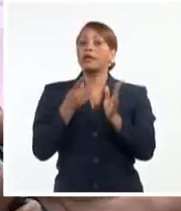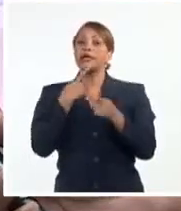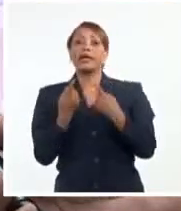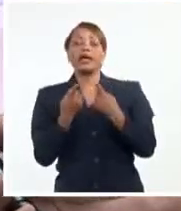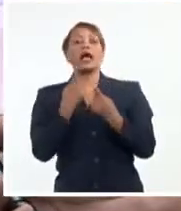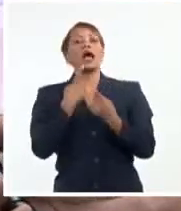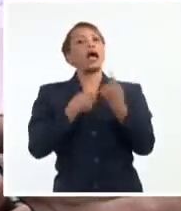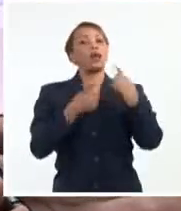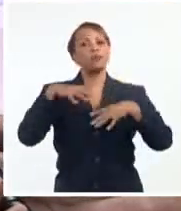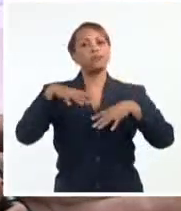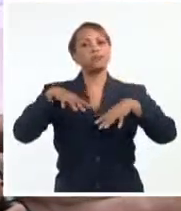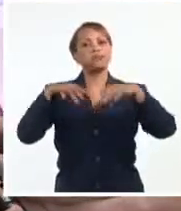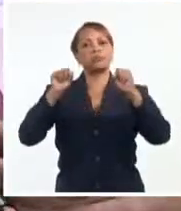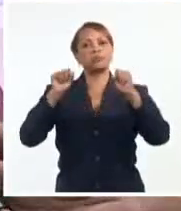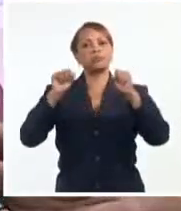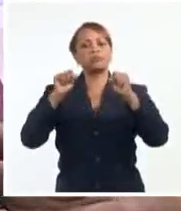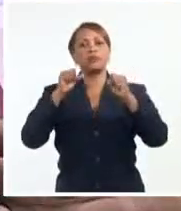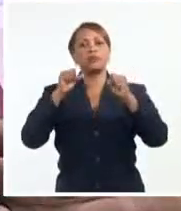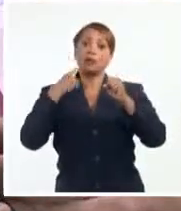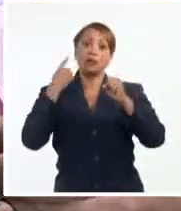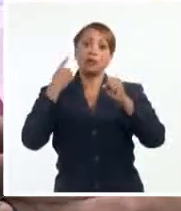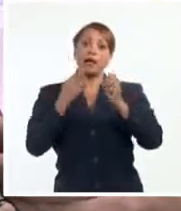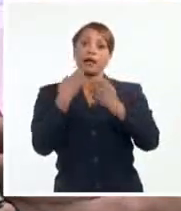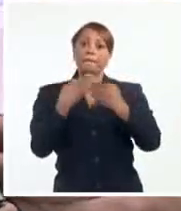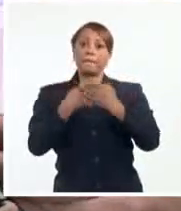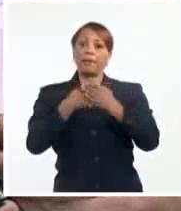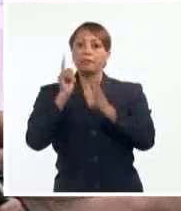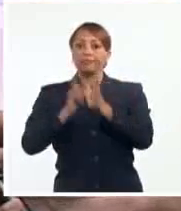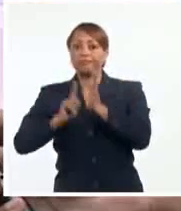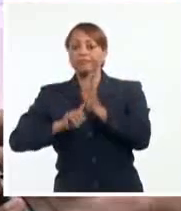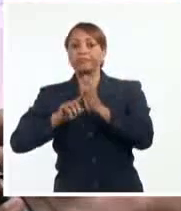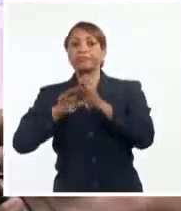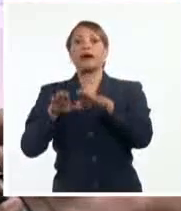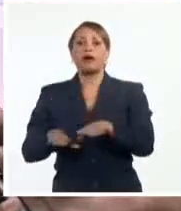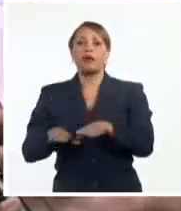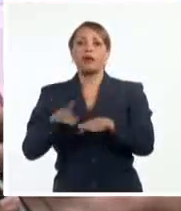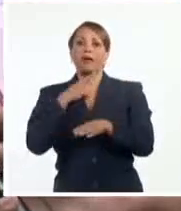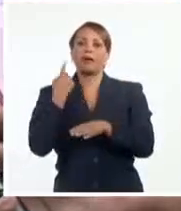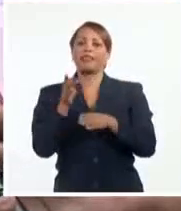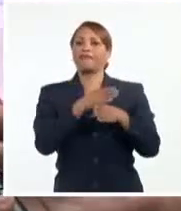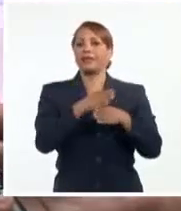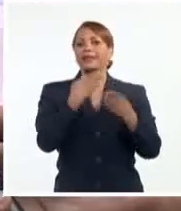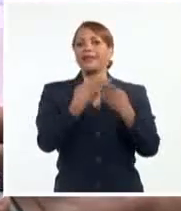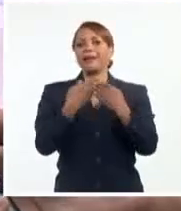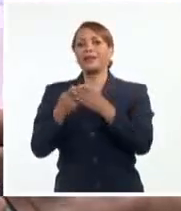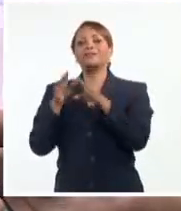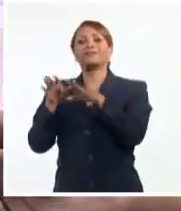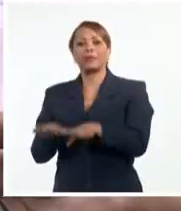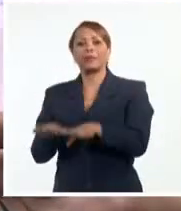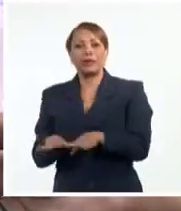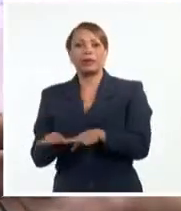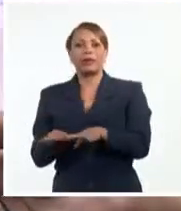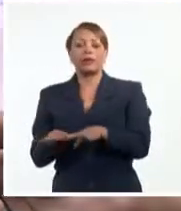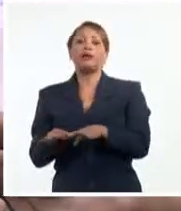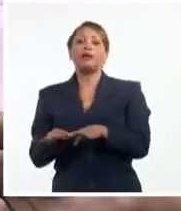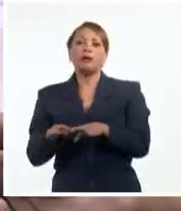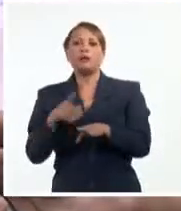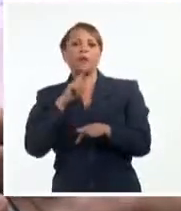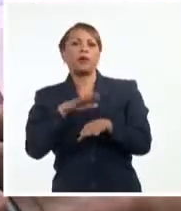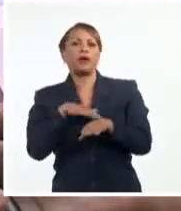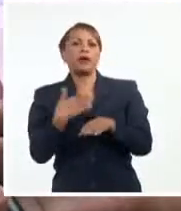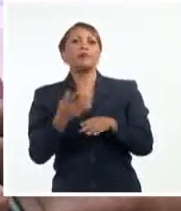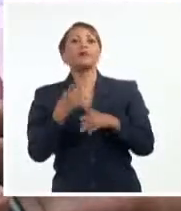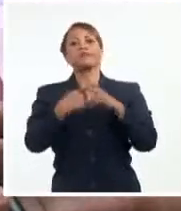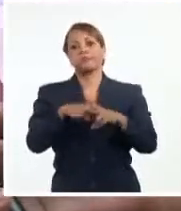que ocurrieran situaciones como la que ocurrió ayer, como la que está ocurriendo hoy. Tenemos fuera de servicio un grupo de unidades que están en mantenimiento, incluyendo